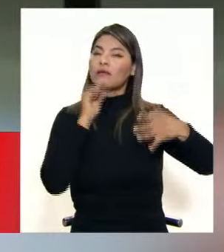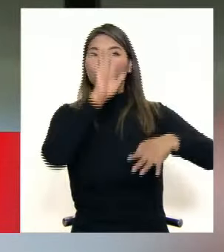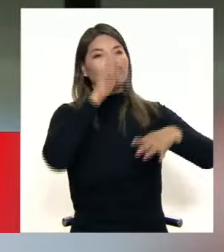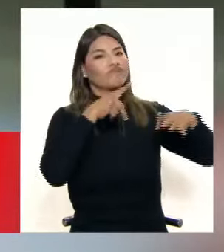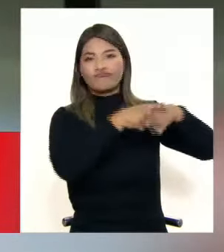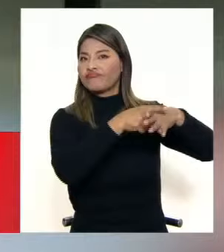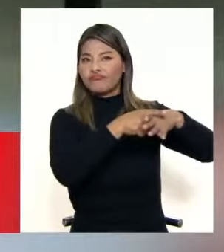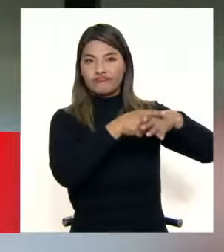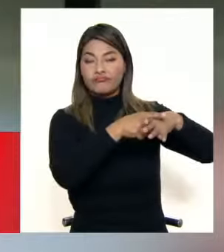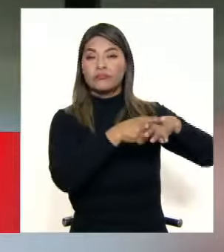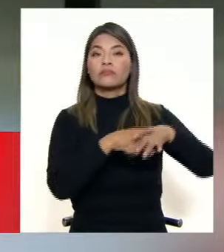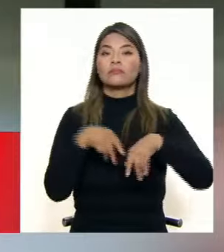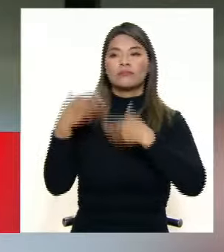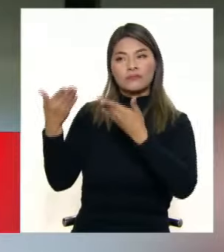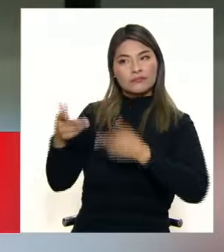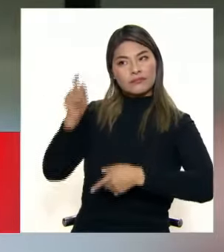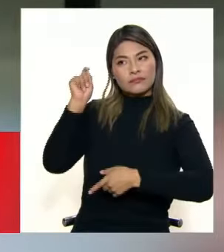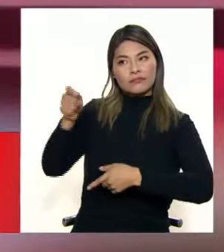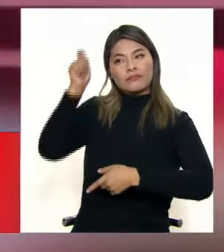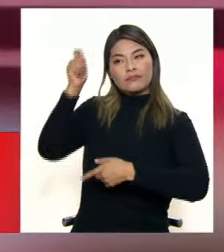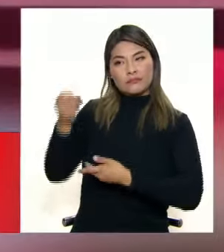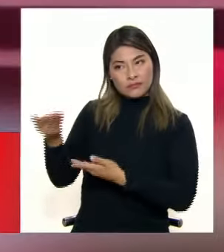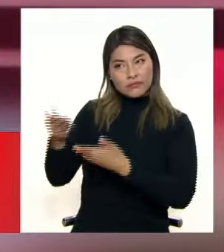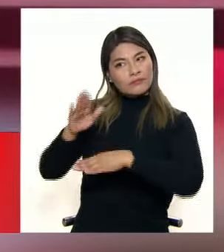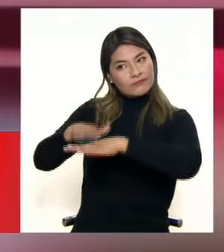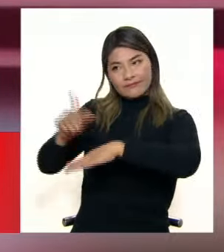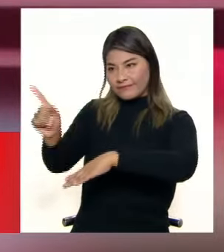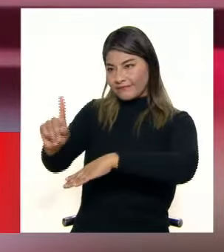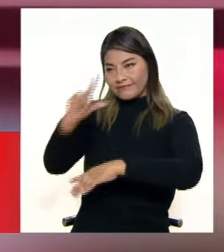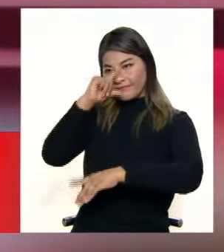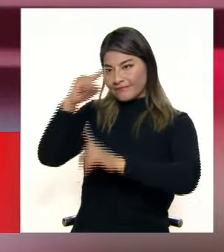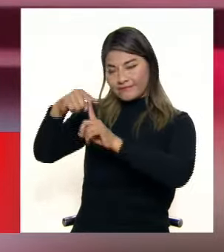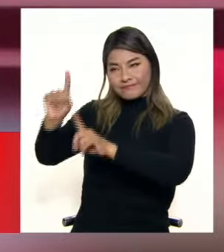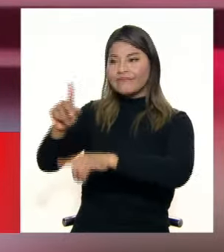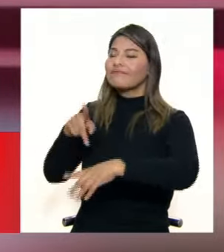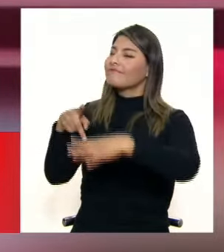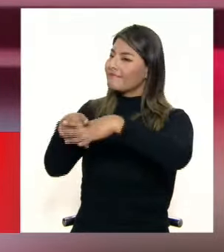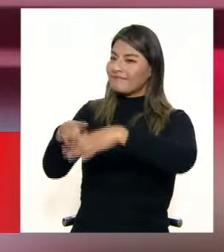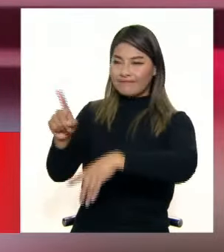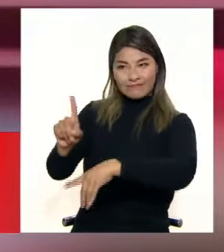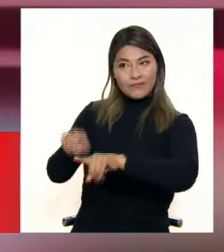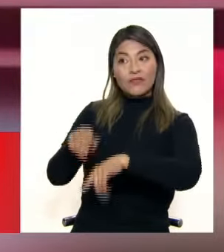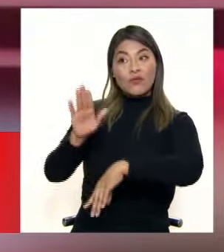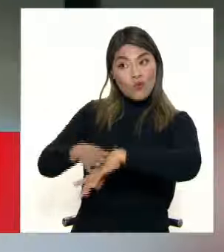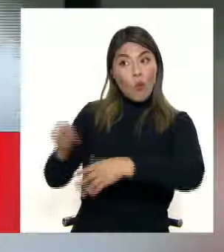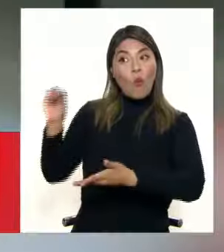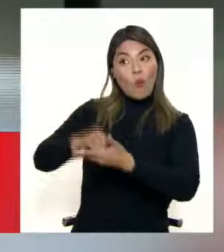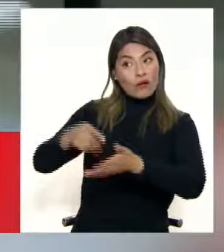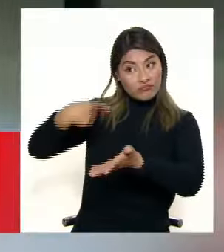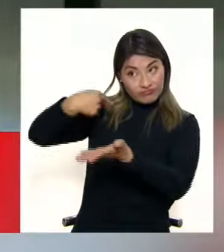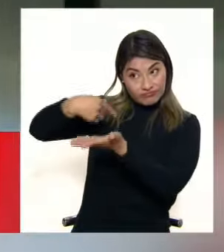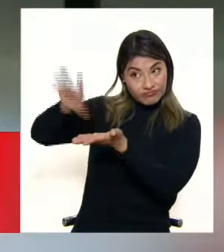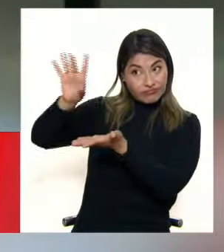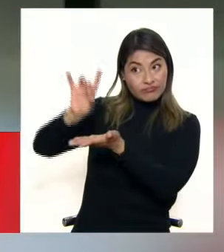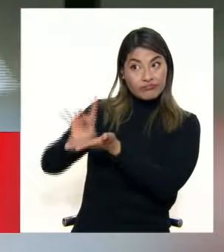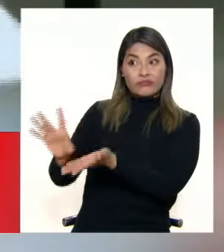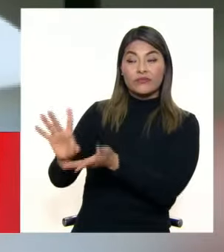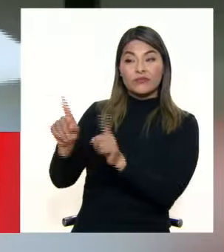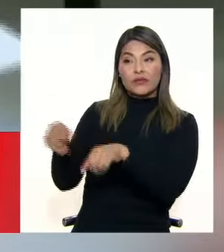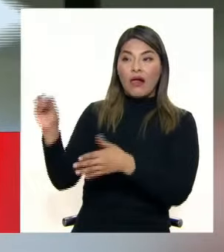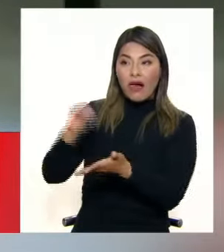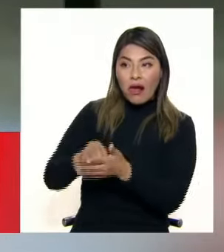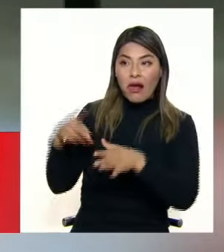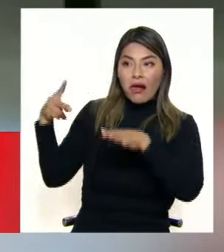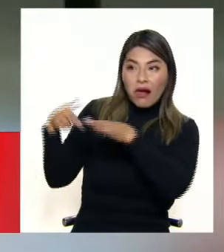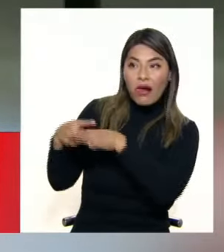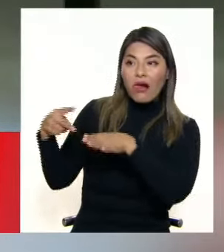finales en su contra. La magistrada Inés Roca llamó la atención al procesado y le advirtió que podría ser retirado de la sala en caso